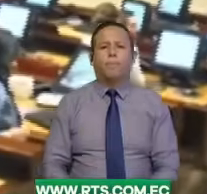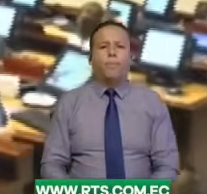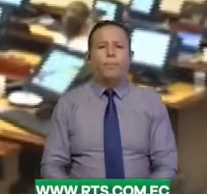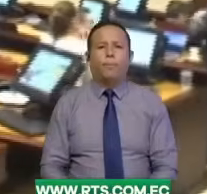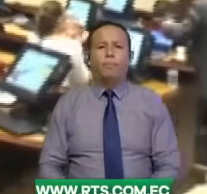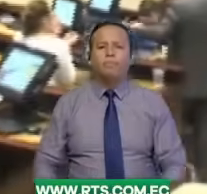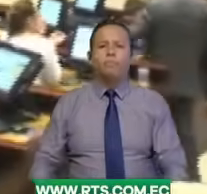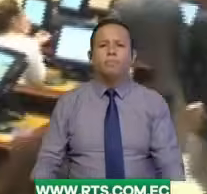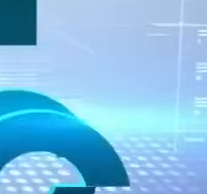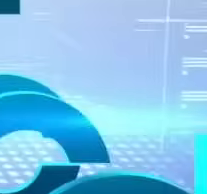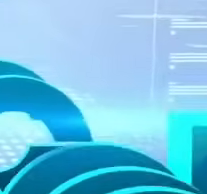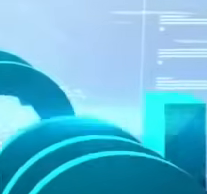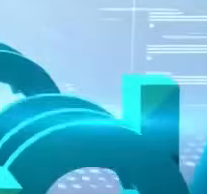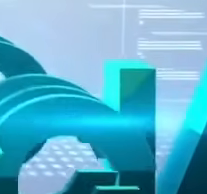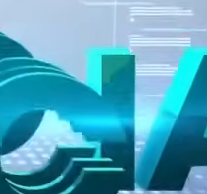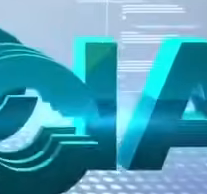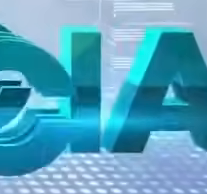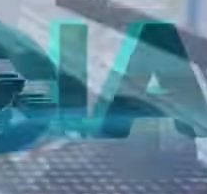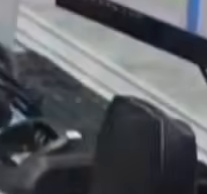Héctor Romero.